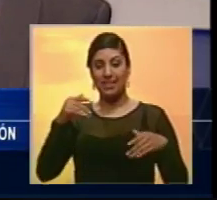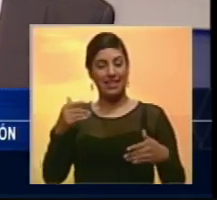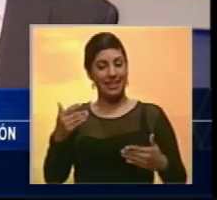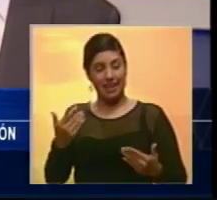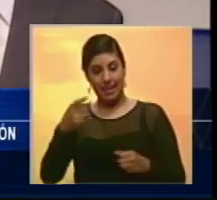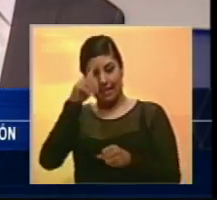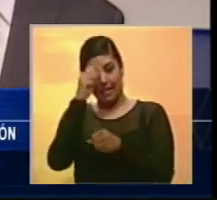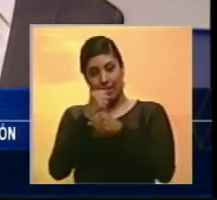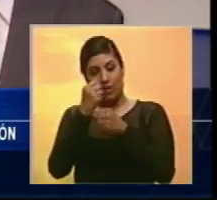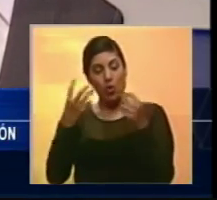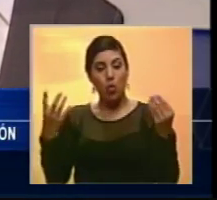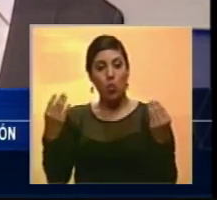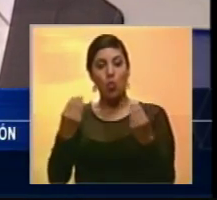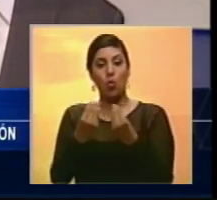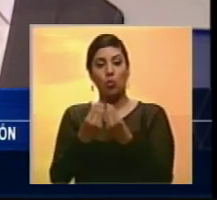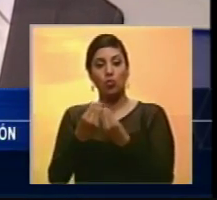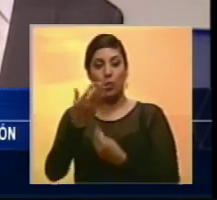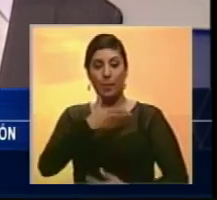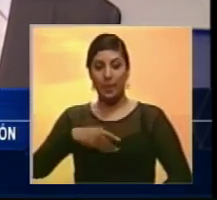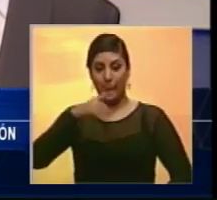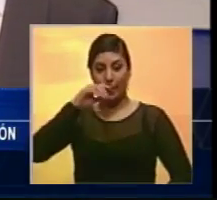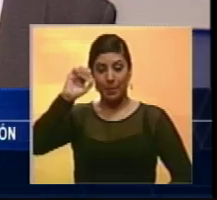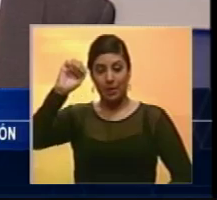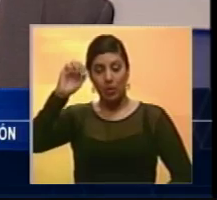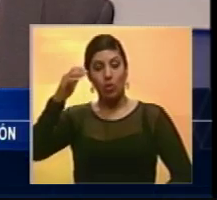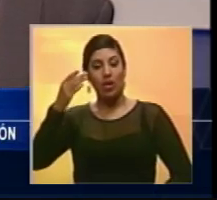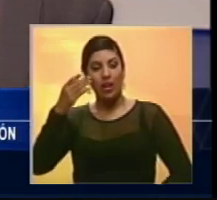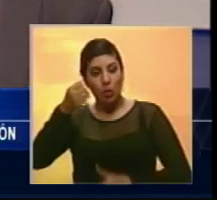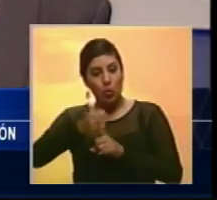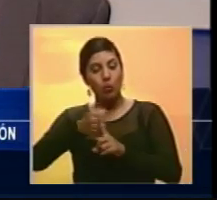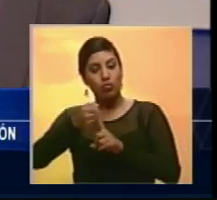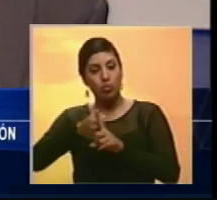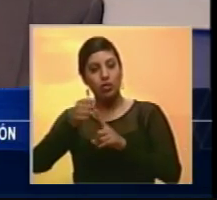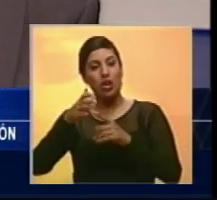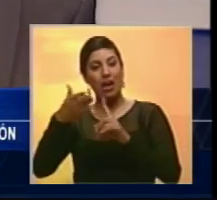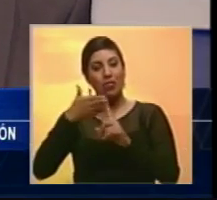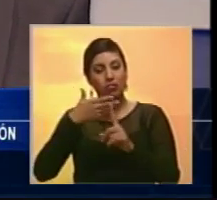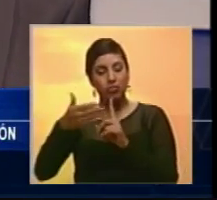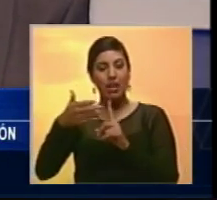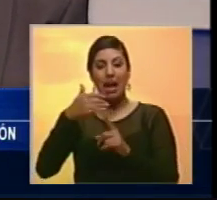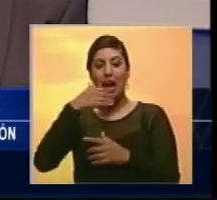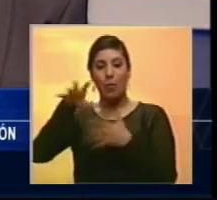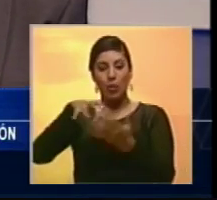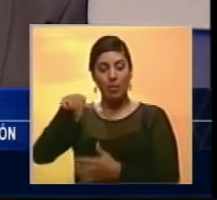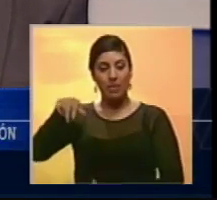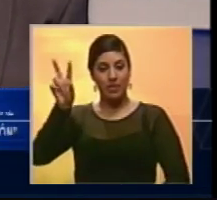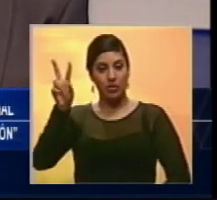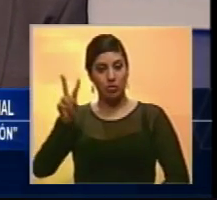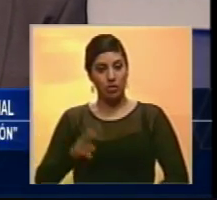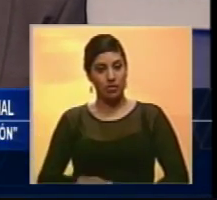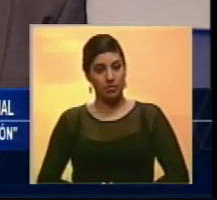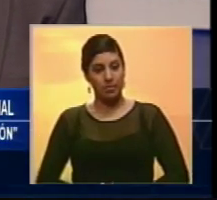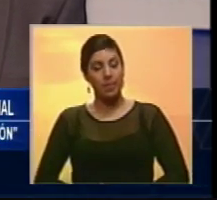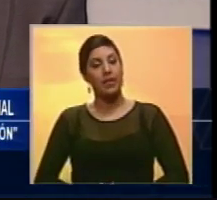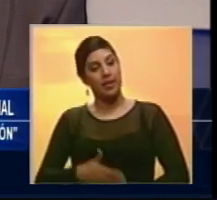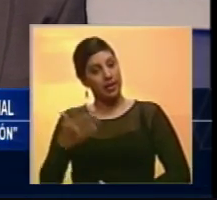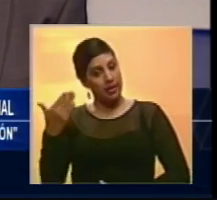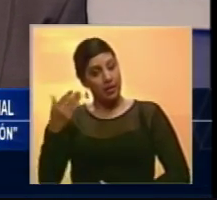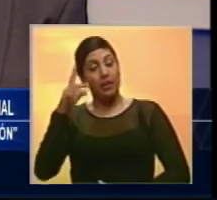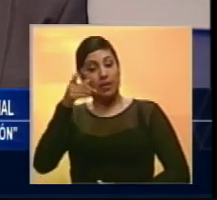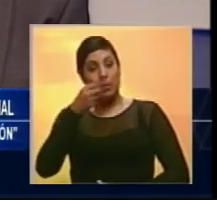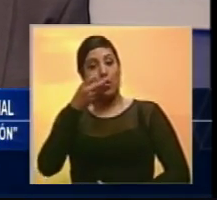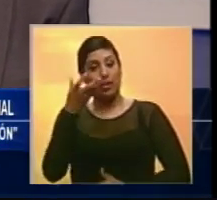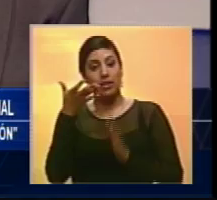fue trabajar en conjunto con el Ejecutivo en el combate a toda forma de agresión o boicot a la economía venezolana. Ernesto Villegas